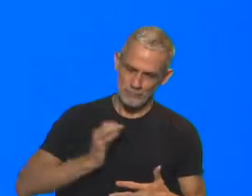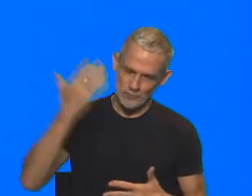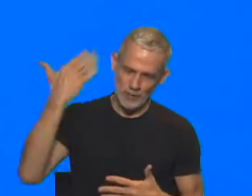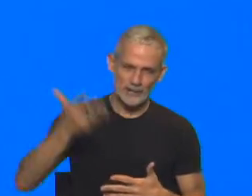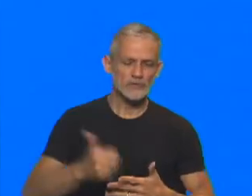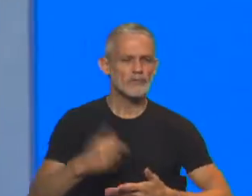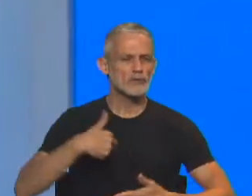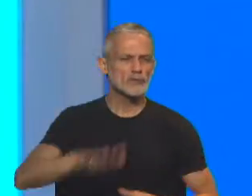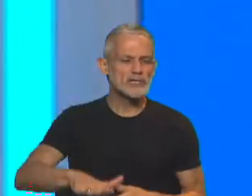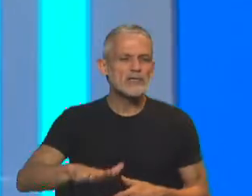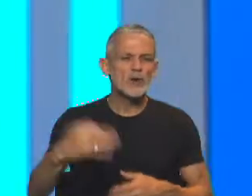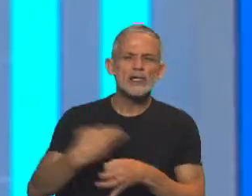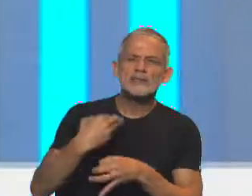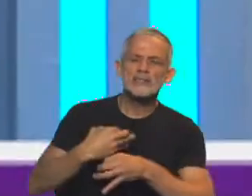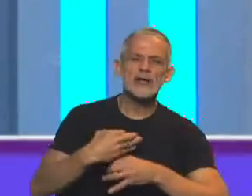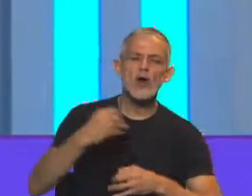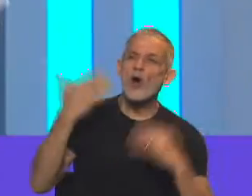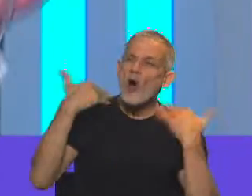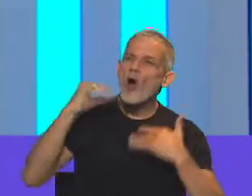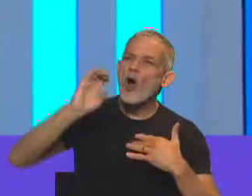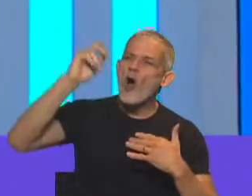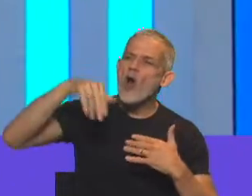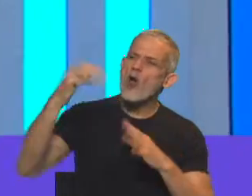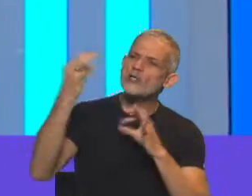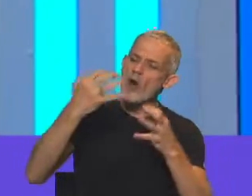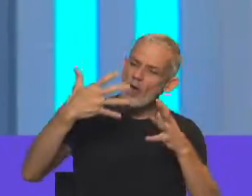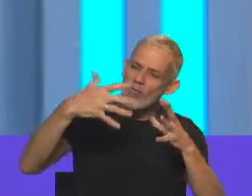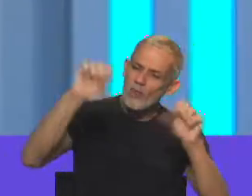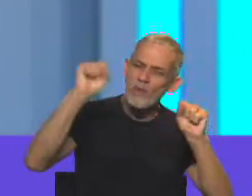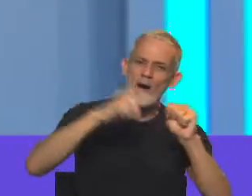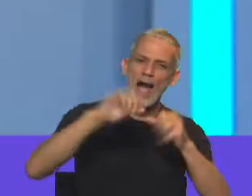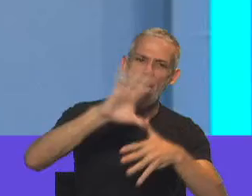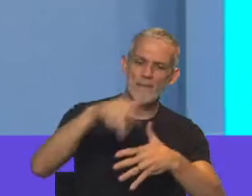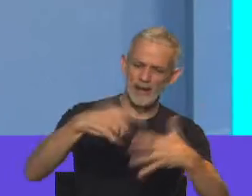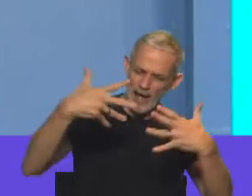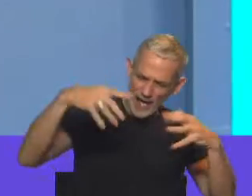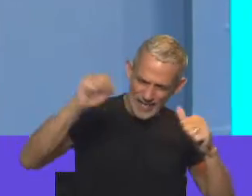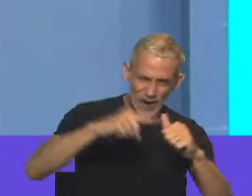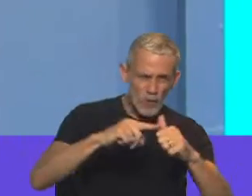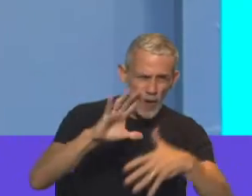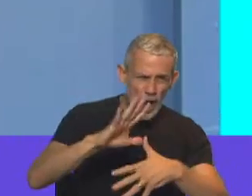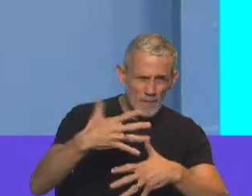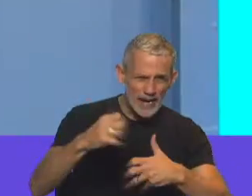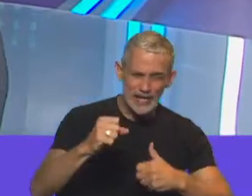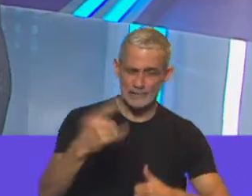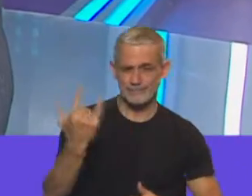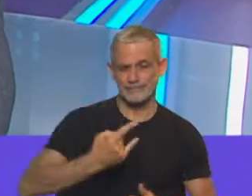nos habían enseñado que colón descubrió américa personalmente era importante